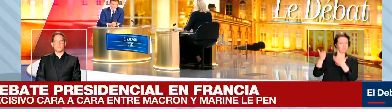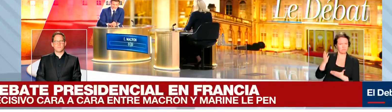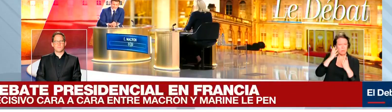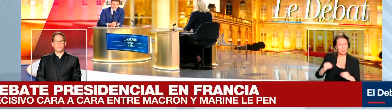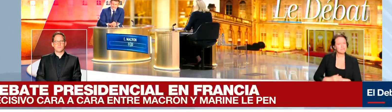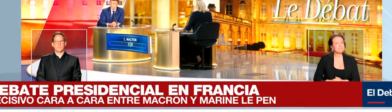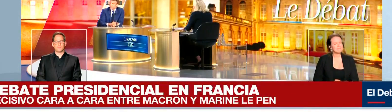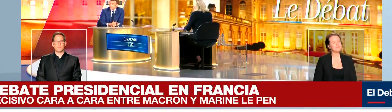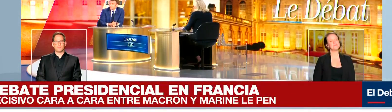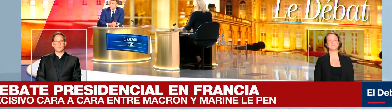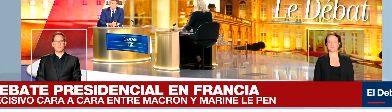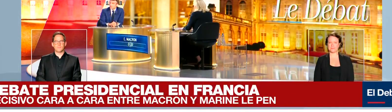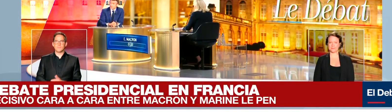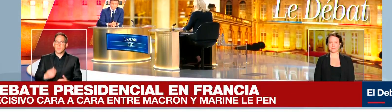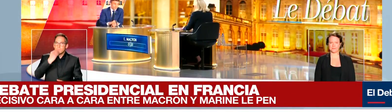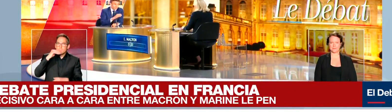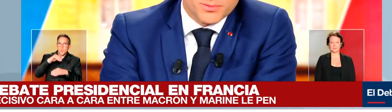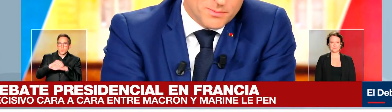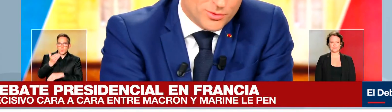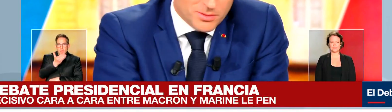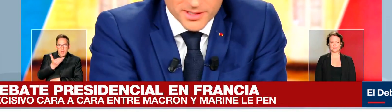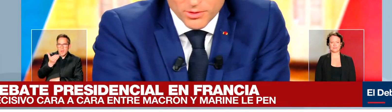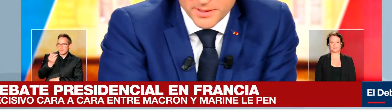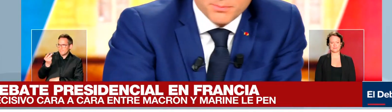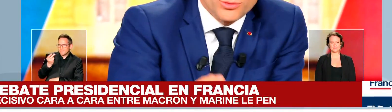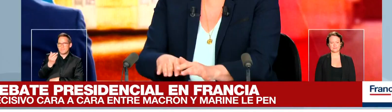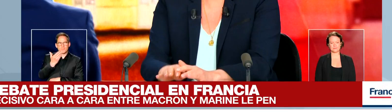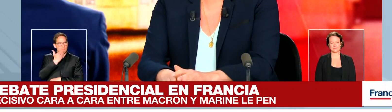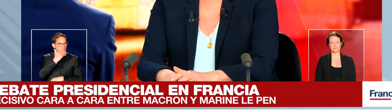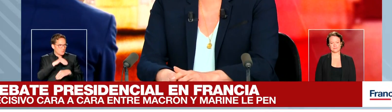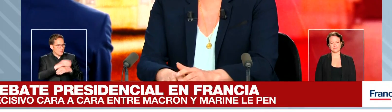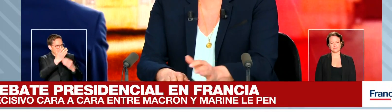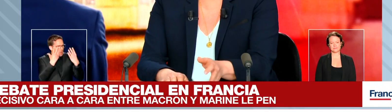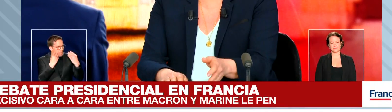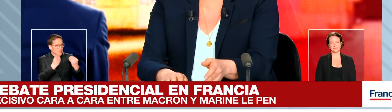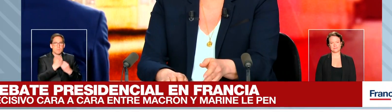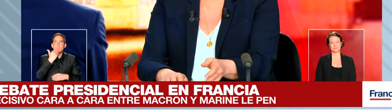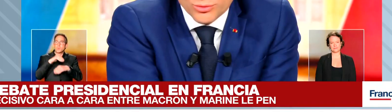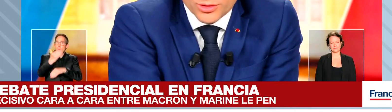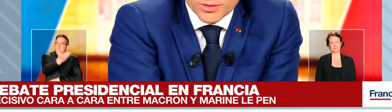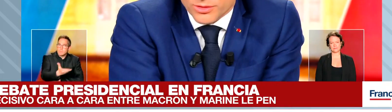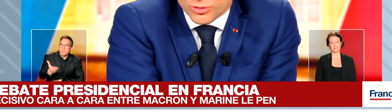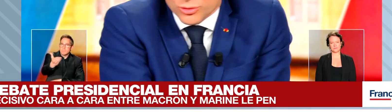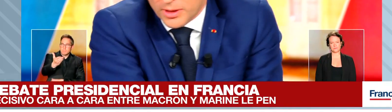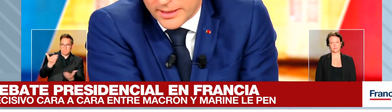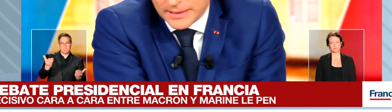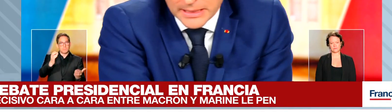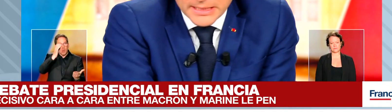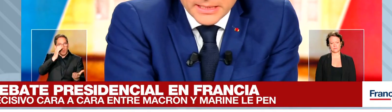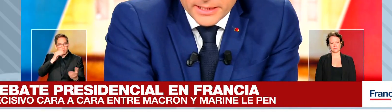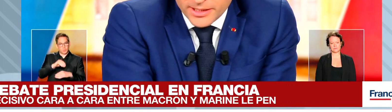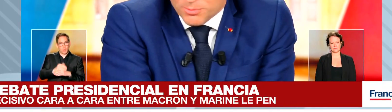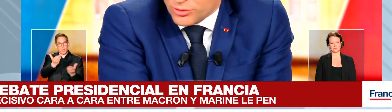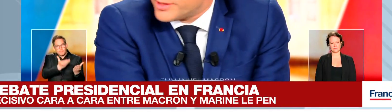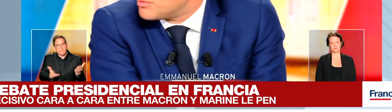usted un mejor presidente que su adversario? Buenas noches a todos. Buenas noches, señora Le Pen, y a los compatriotas que nos escuchan esta